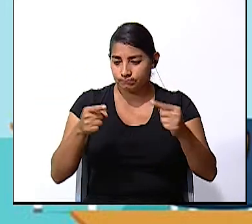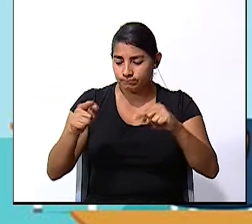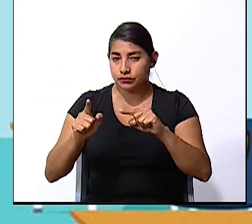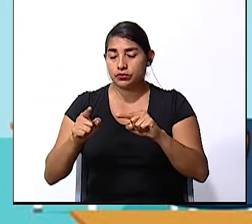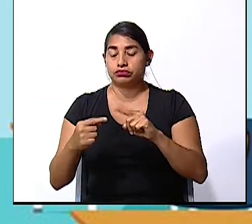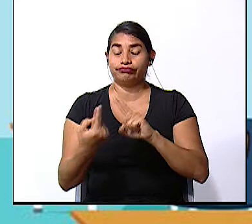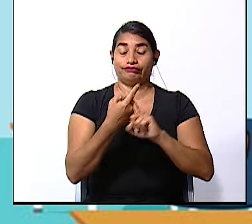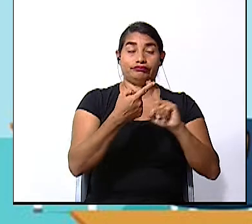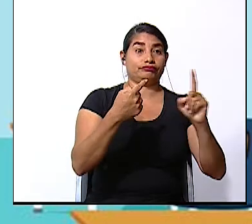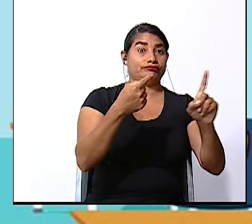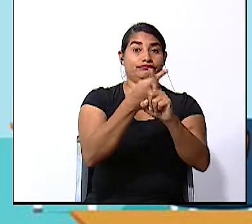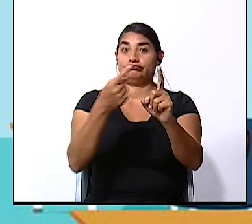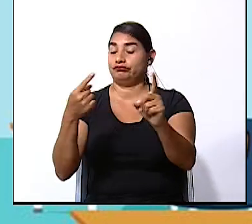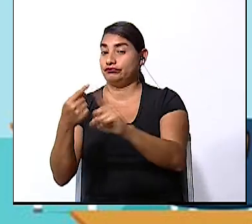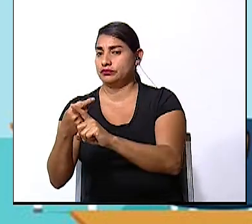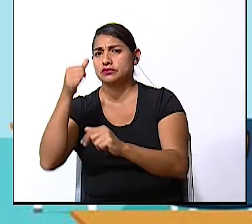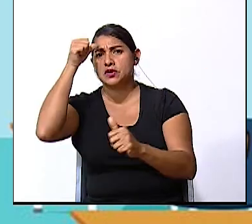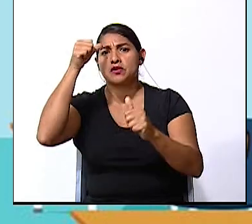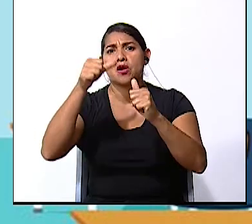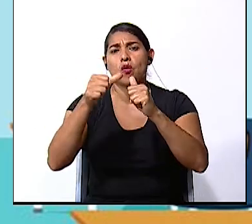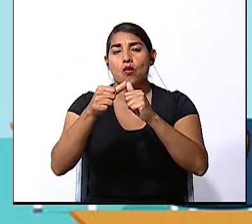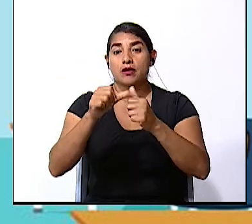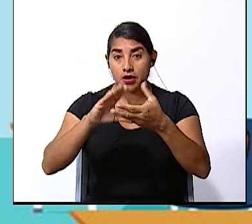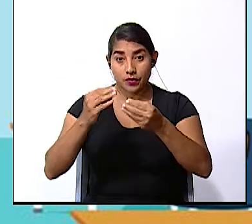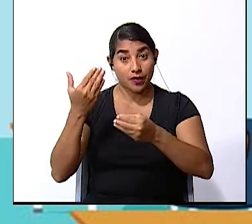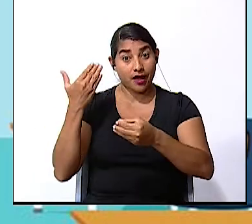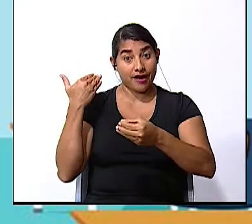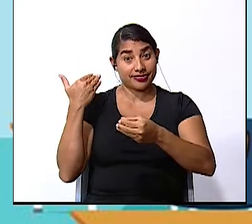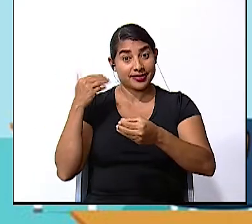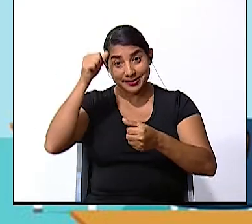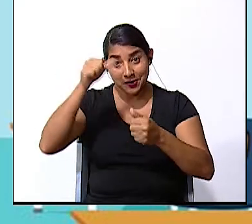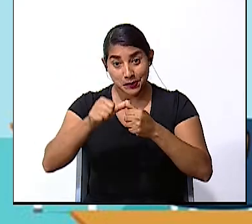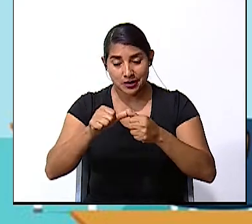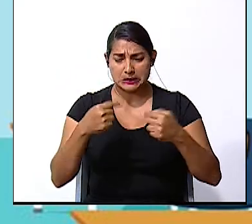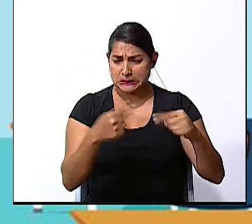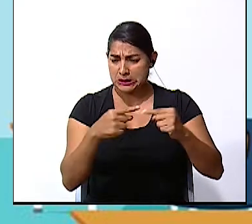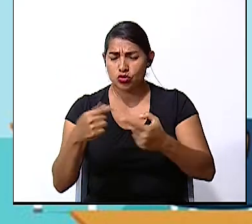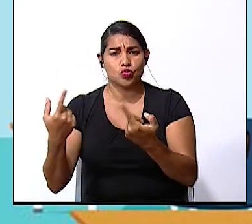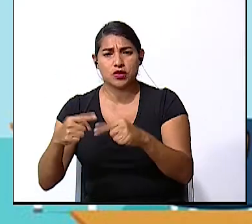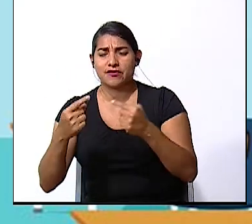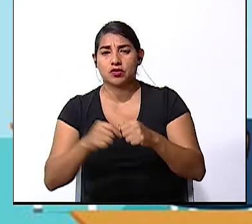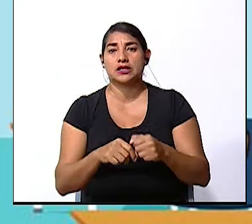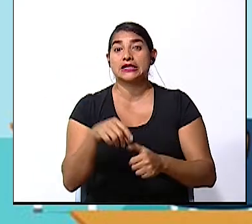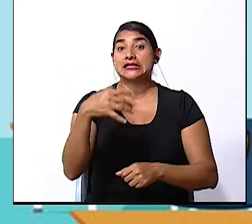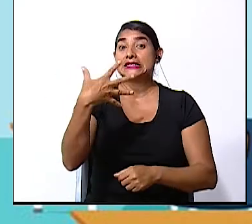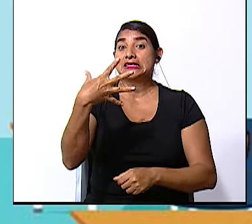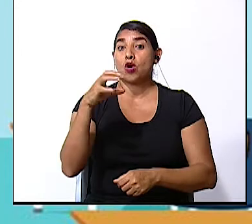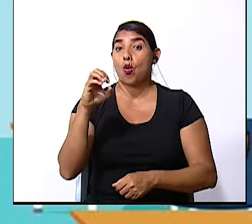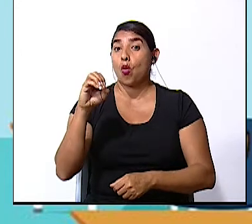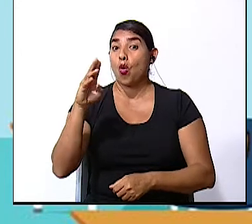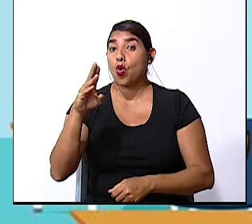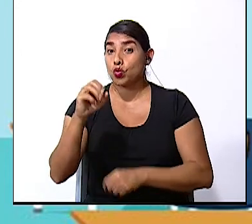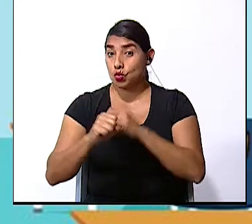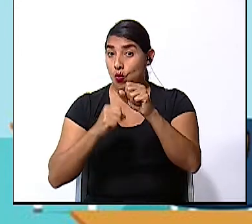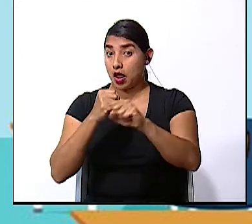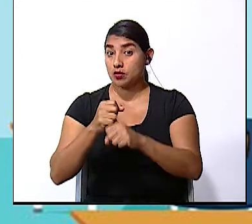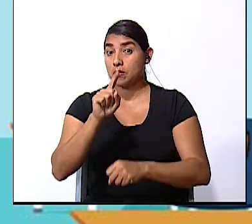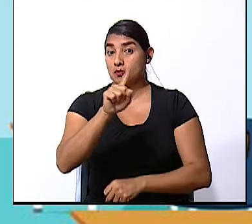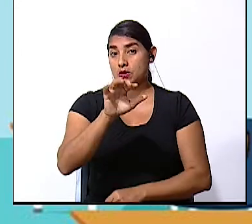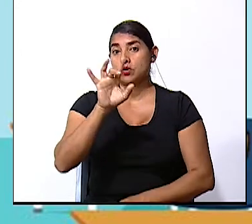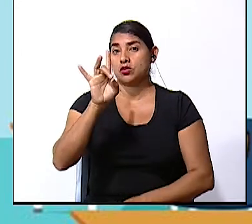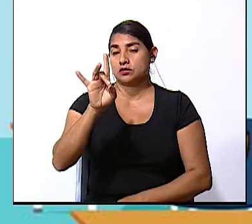un conflicto. Recuerden que se los contamos la clase anterior. El 5 de